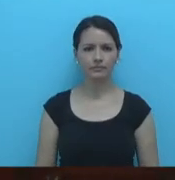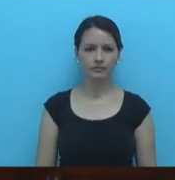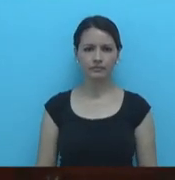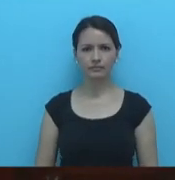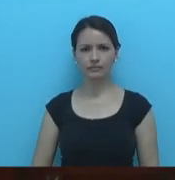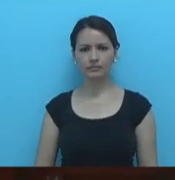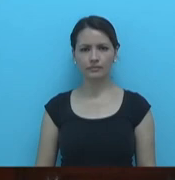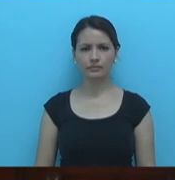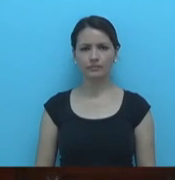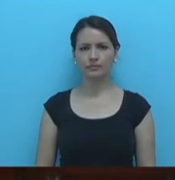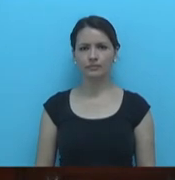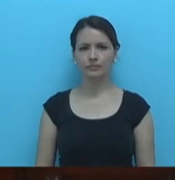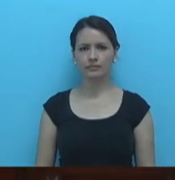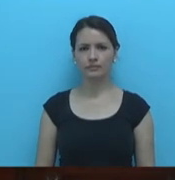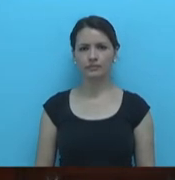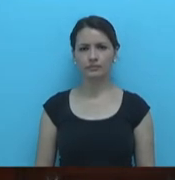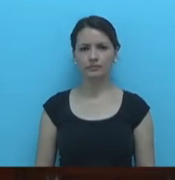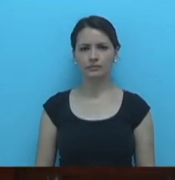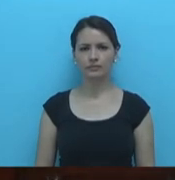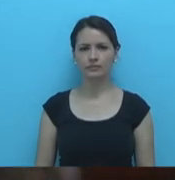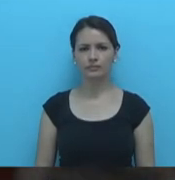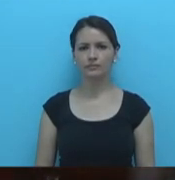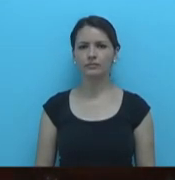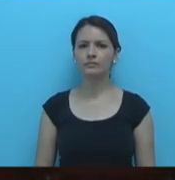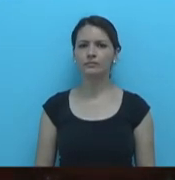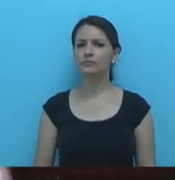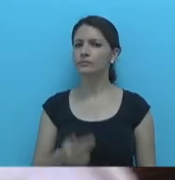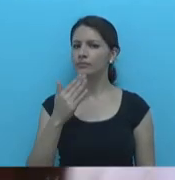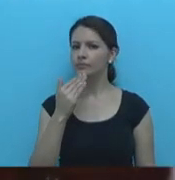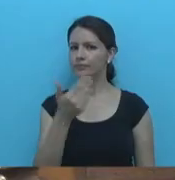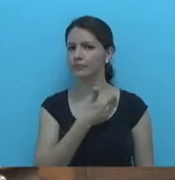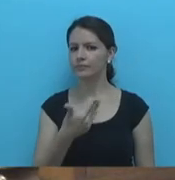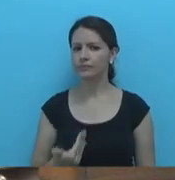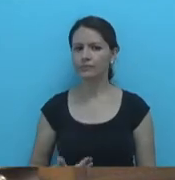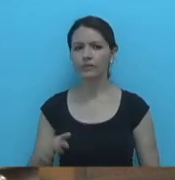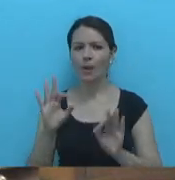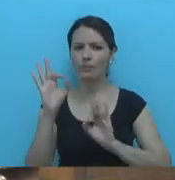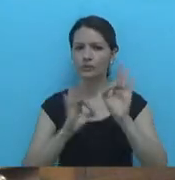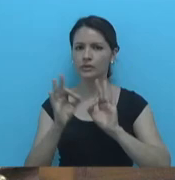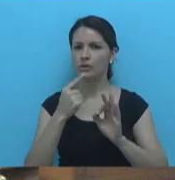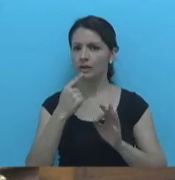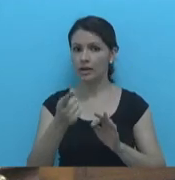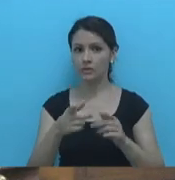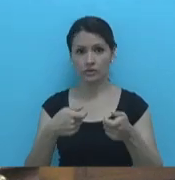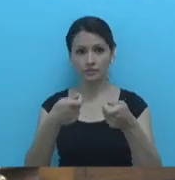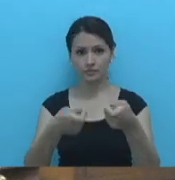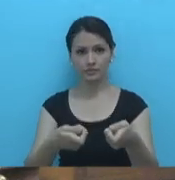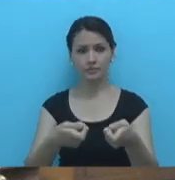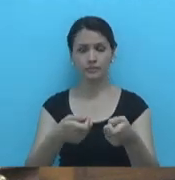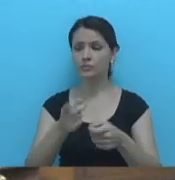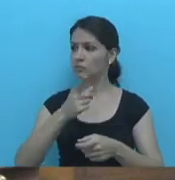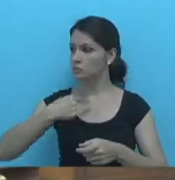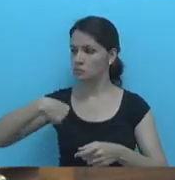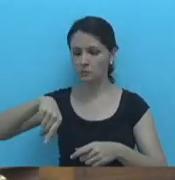Diputado Martínez. Gracias. Gracias, señor presidente, para dar ingreso a un proyecto de declaración donde